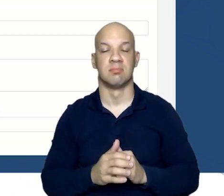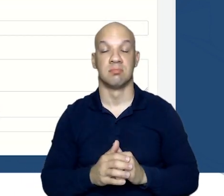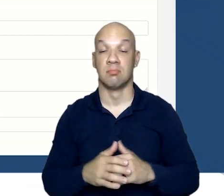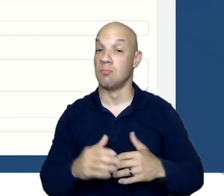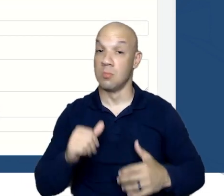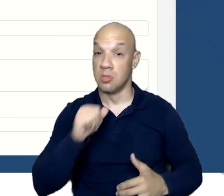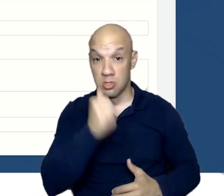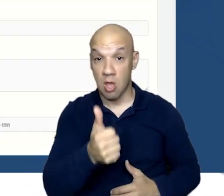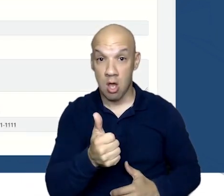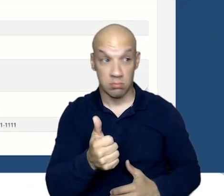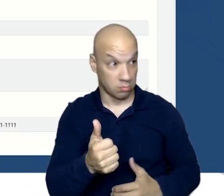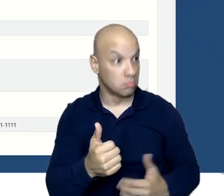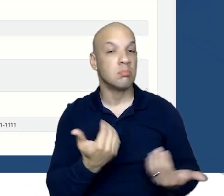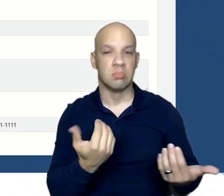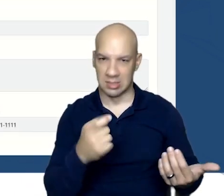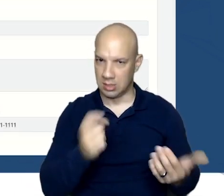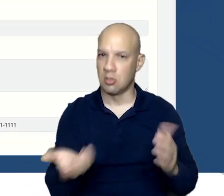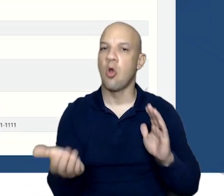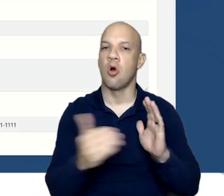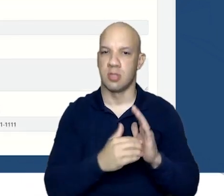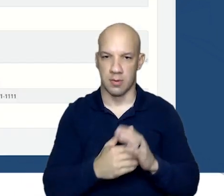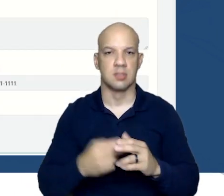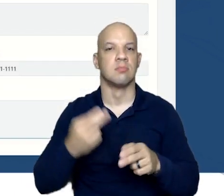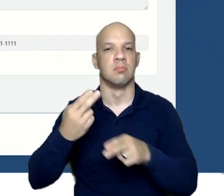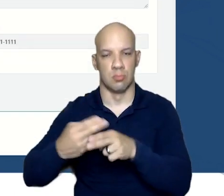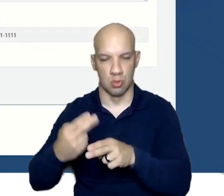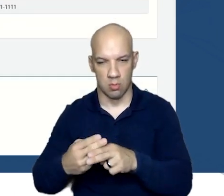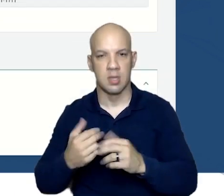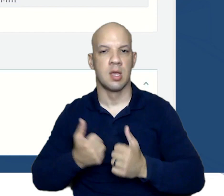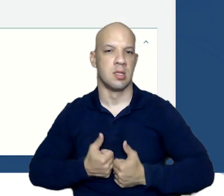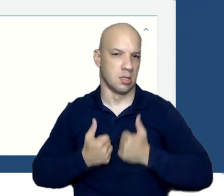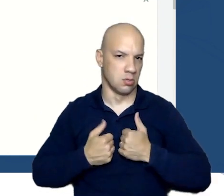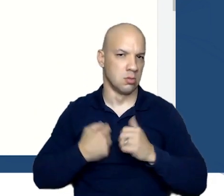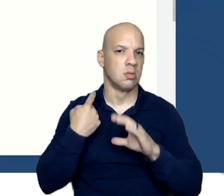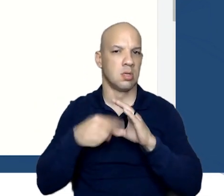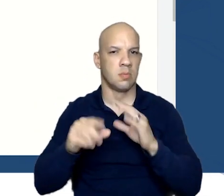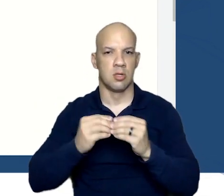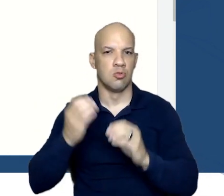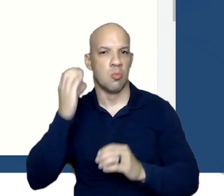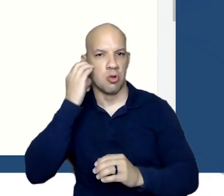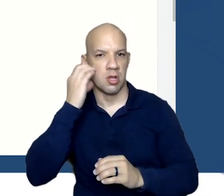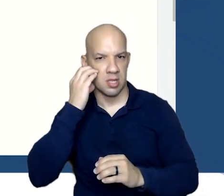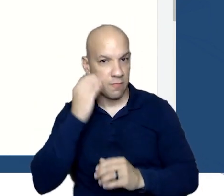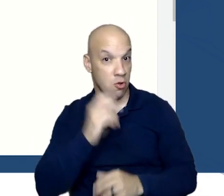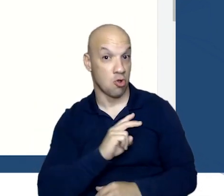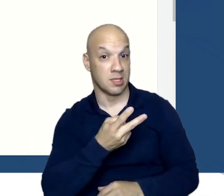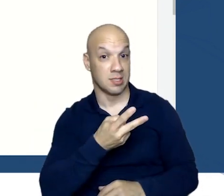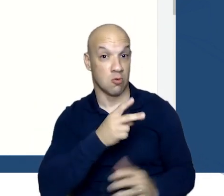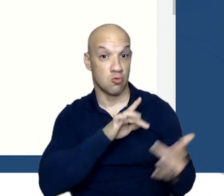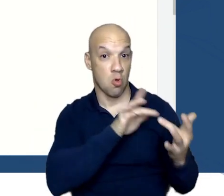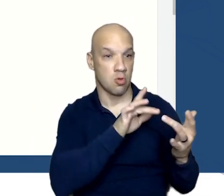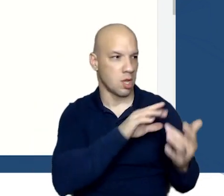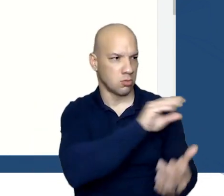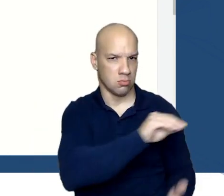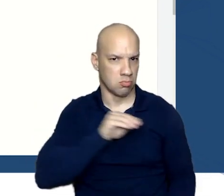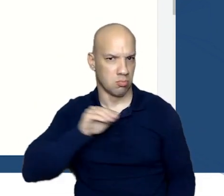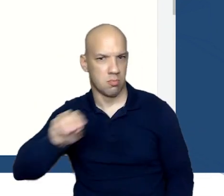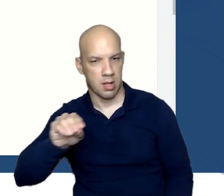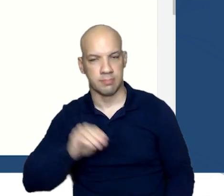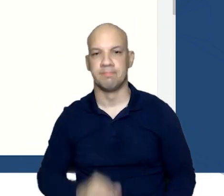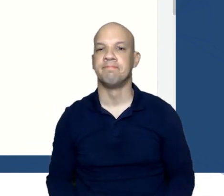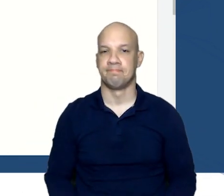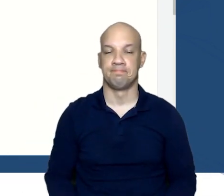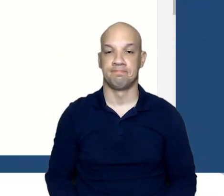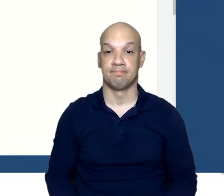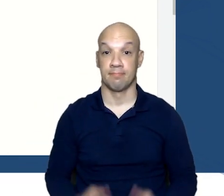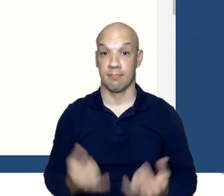De lo contrario, deberá completar el nombre, dirección, correo electrónico y teléfono para el segundo punto de